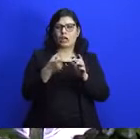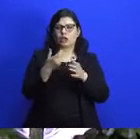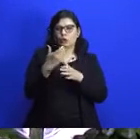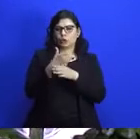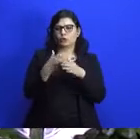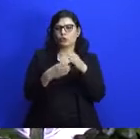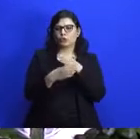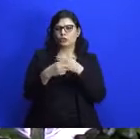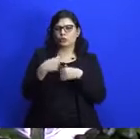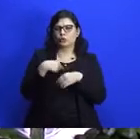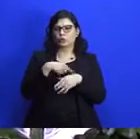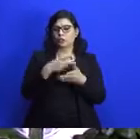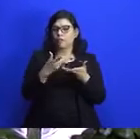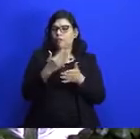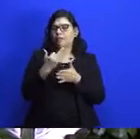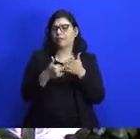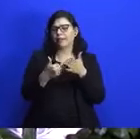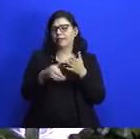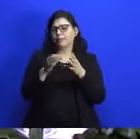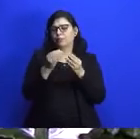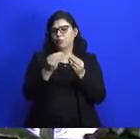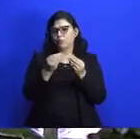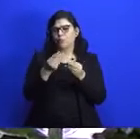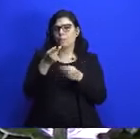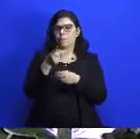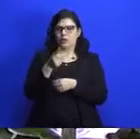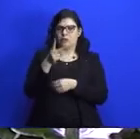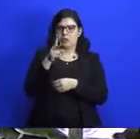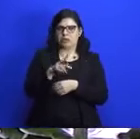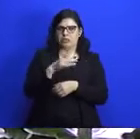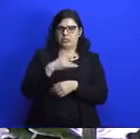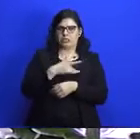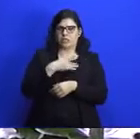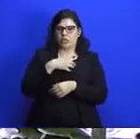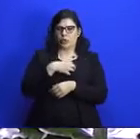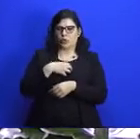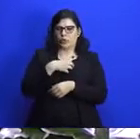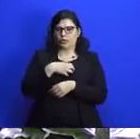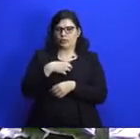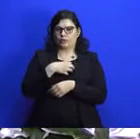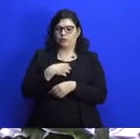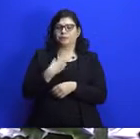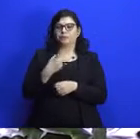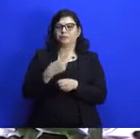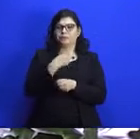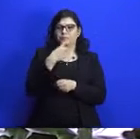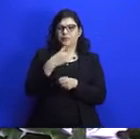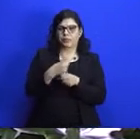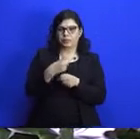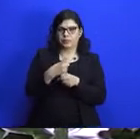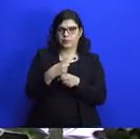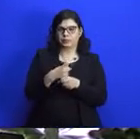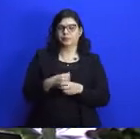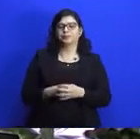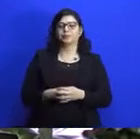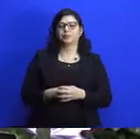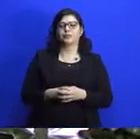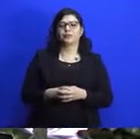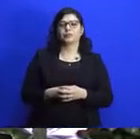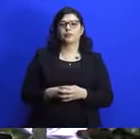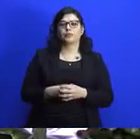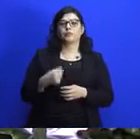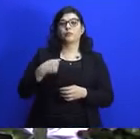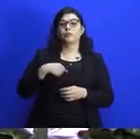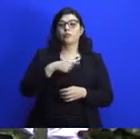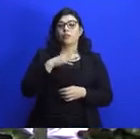orgullo. Nos queda mucho por hacer, pero estamos muy contentos con lo que hemos avanzado hasta ahora. En primer lugar, mejoramos e